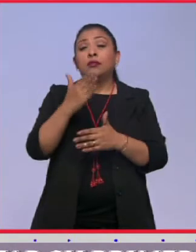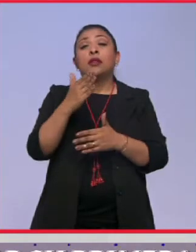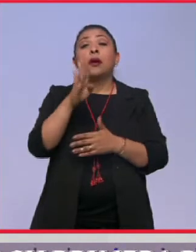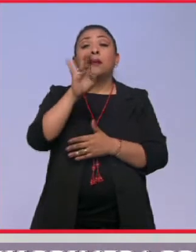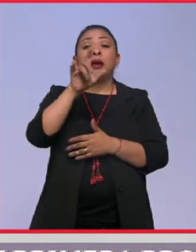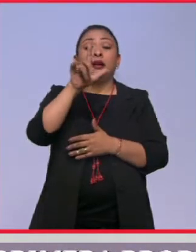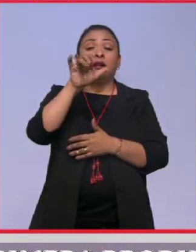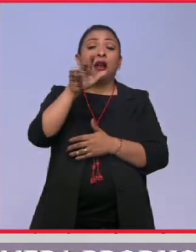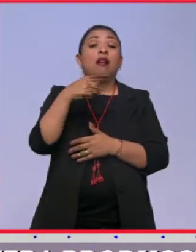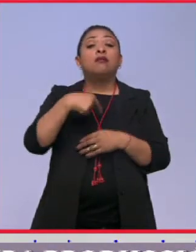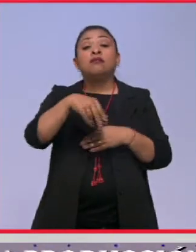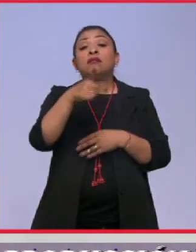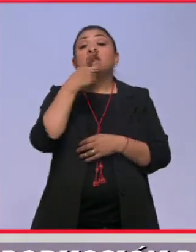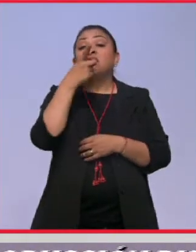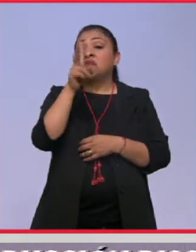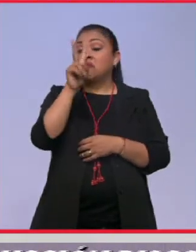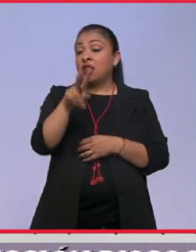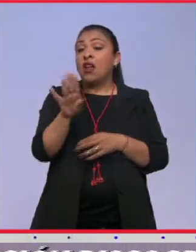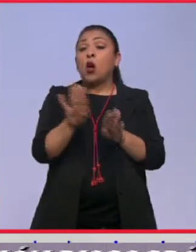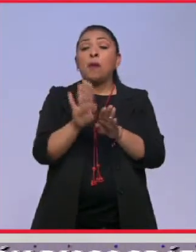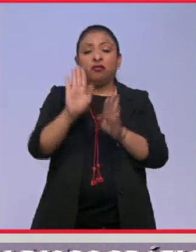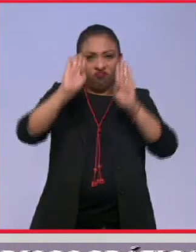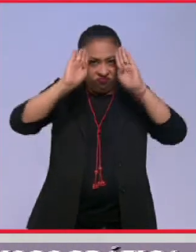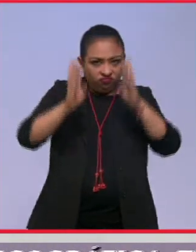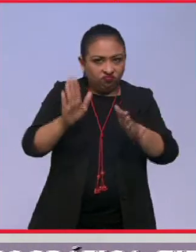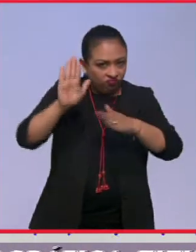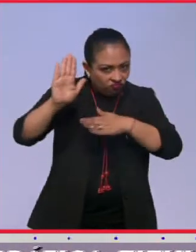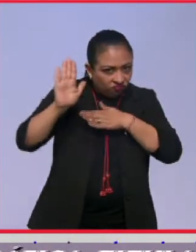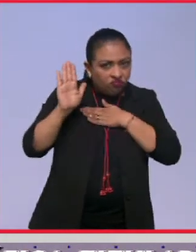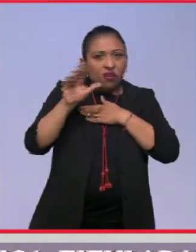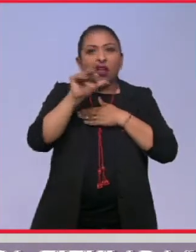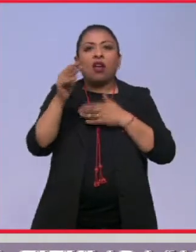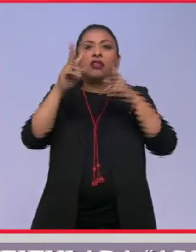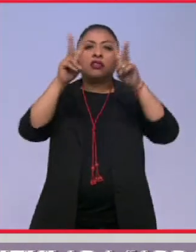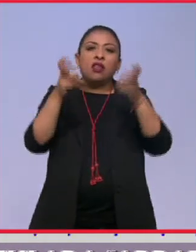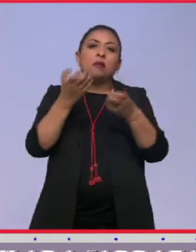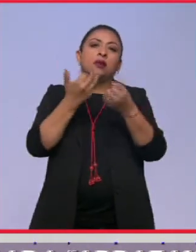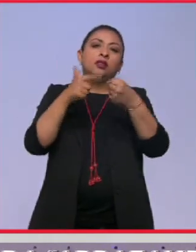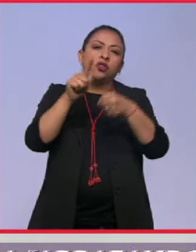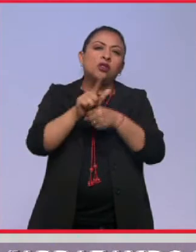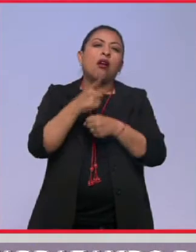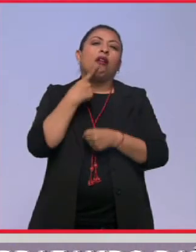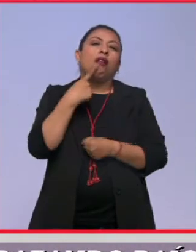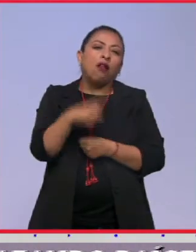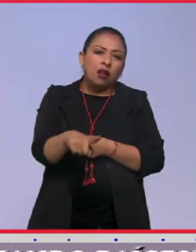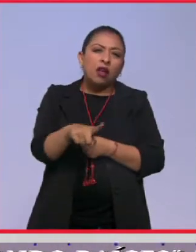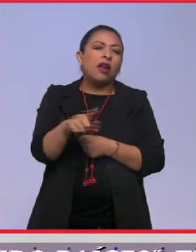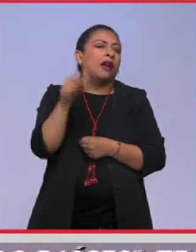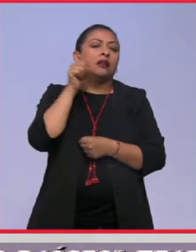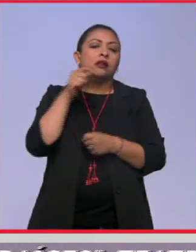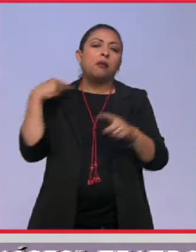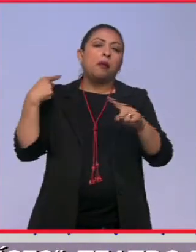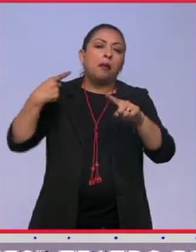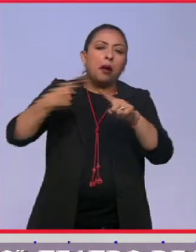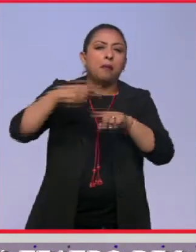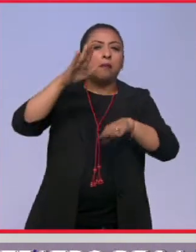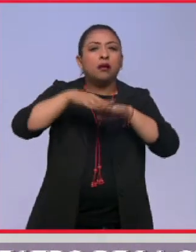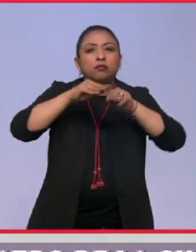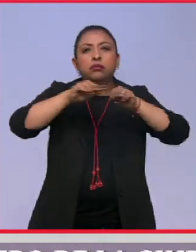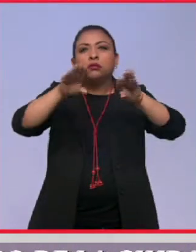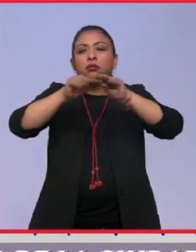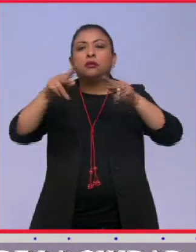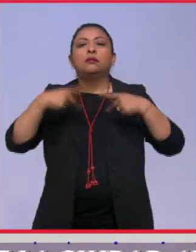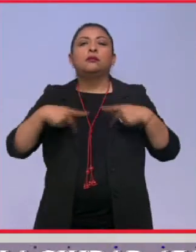se prevé que va a seguir siendo tan comprometida con temas sociales y de denuncia como siempre y sobre todo llegando a más